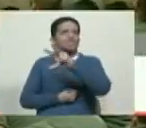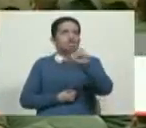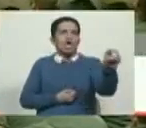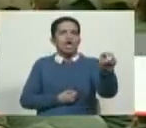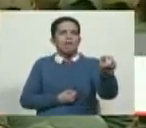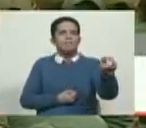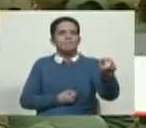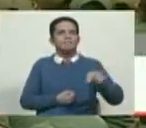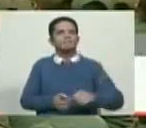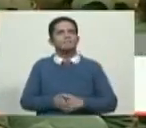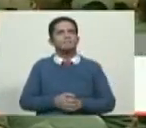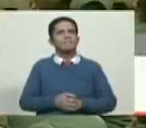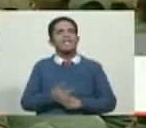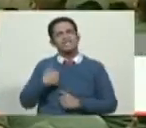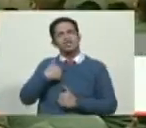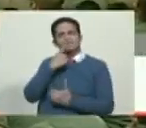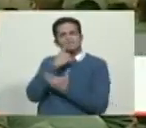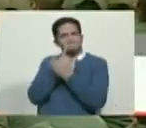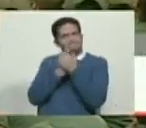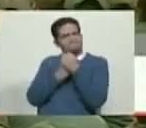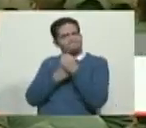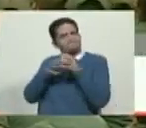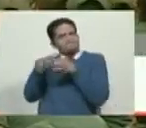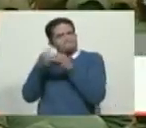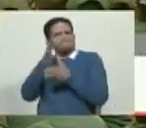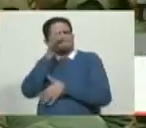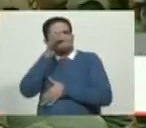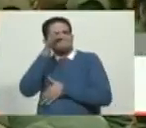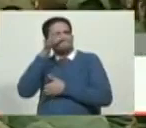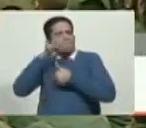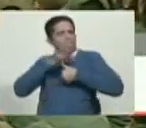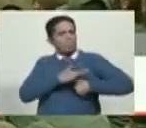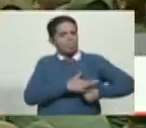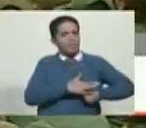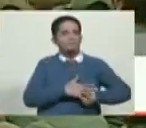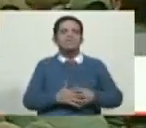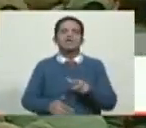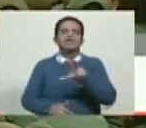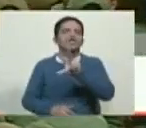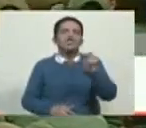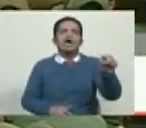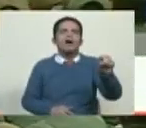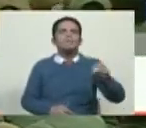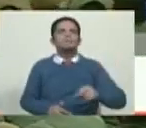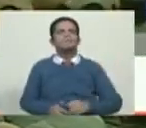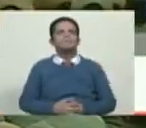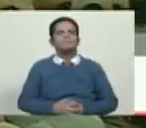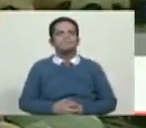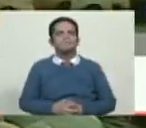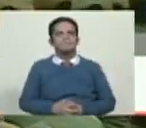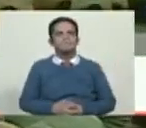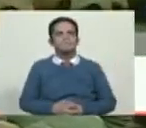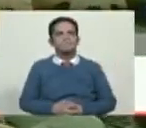me acobarde frente a la oligarquía mercenaria? ¡No, mi comandante jefe!